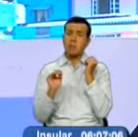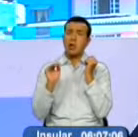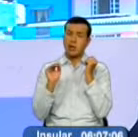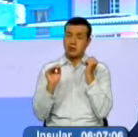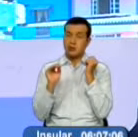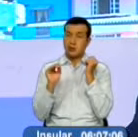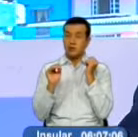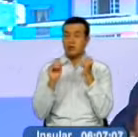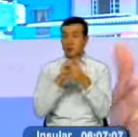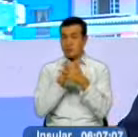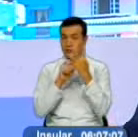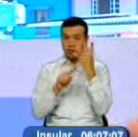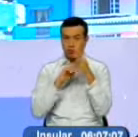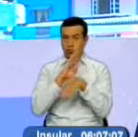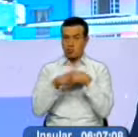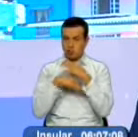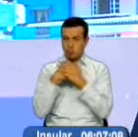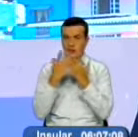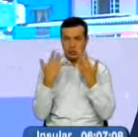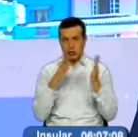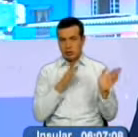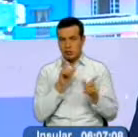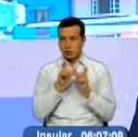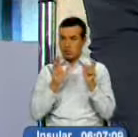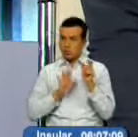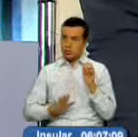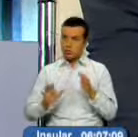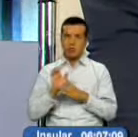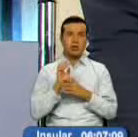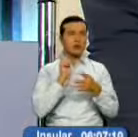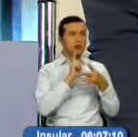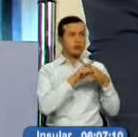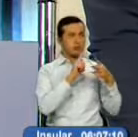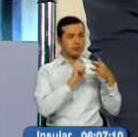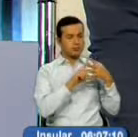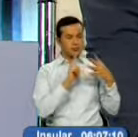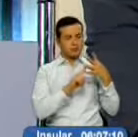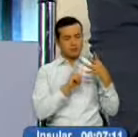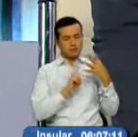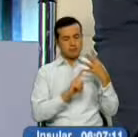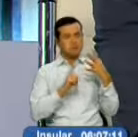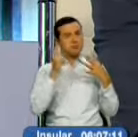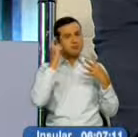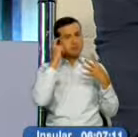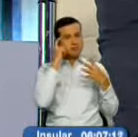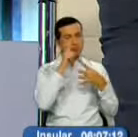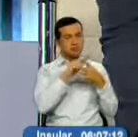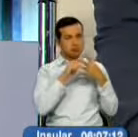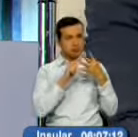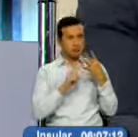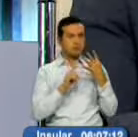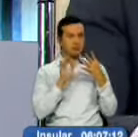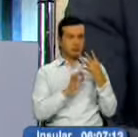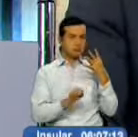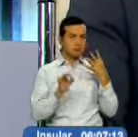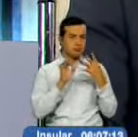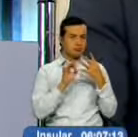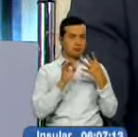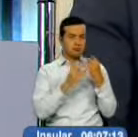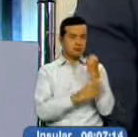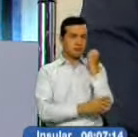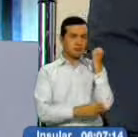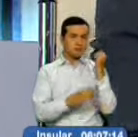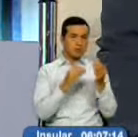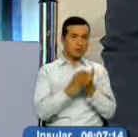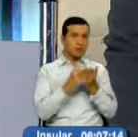y subjetivas hay una reducción en el caso cotidiano. Vamos en cada uno de los rubros que yo considero que son fundamentales para la erradicación de la